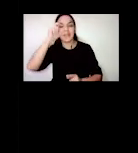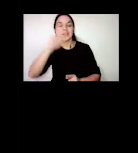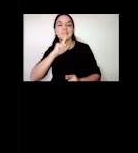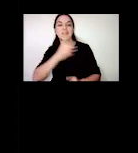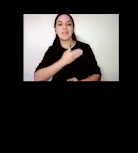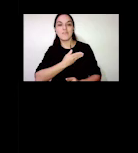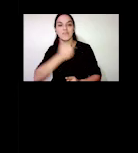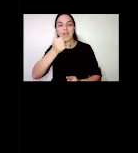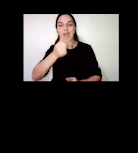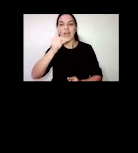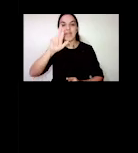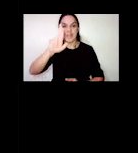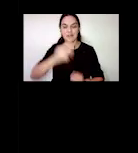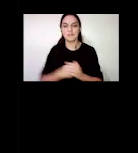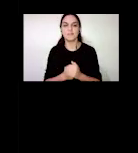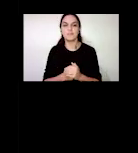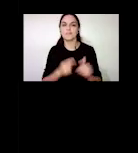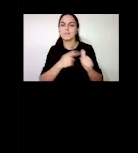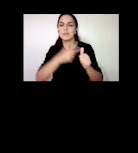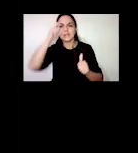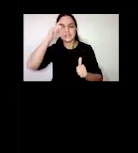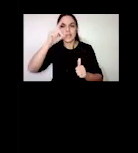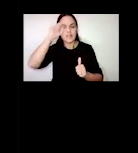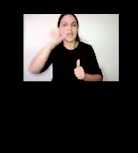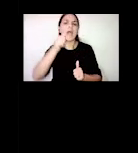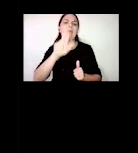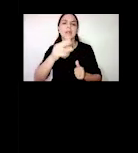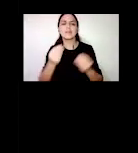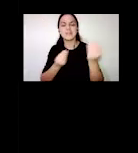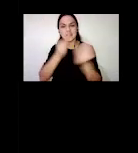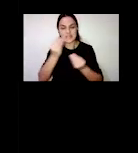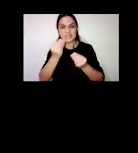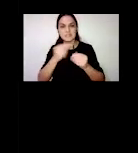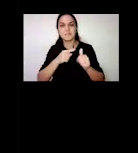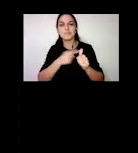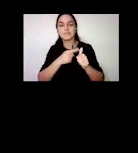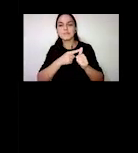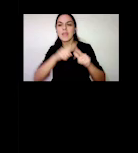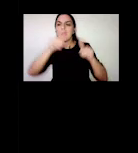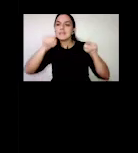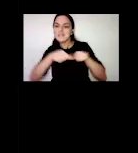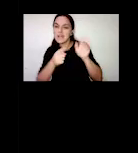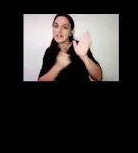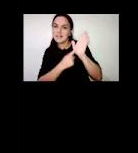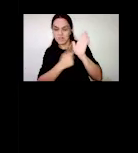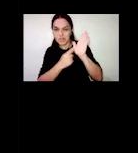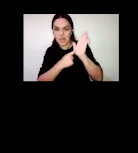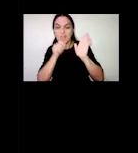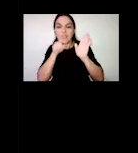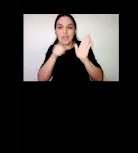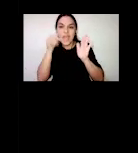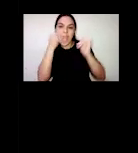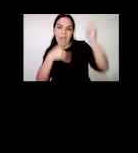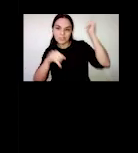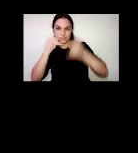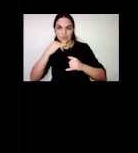ADR. ¿Qué es un CDR? El CDR es un certificado de acciones, pero